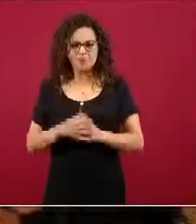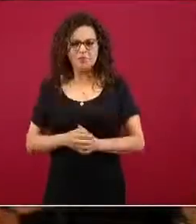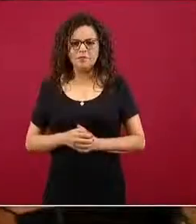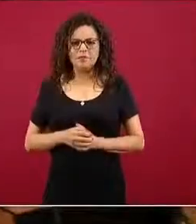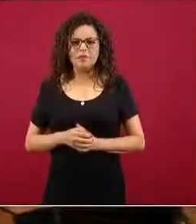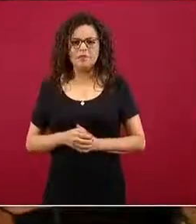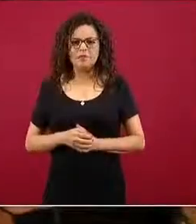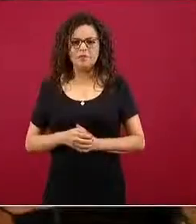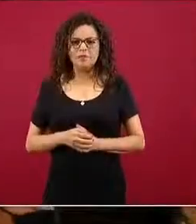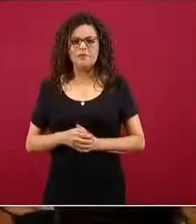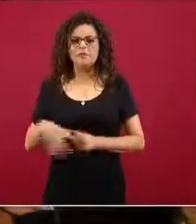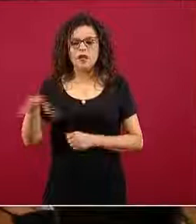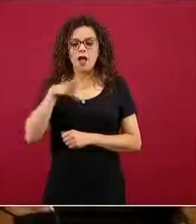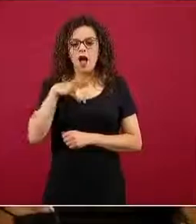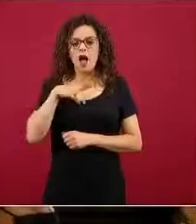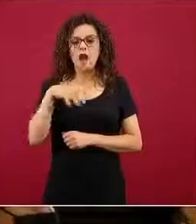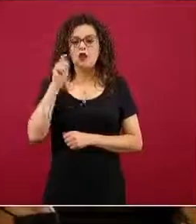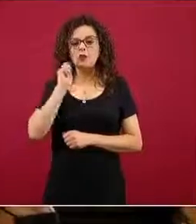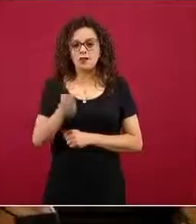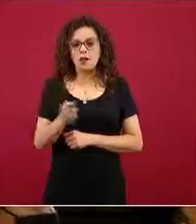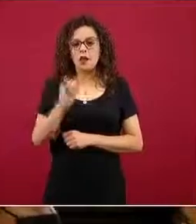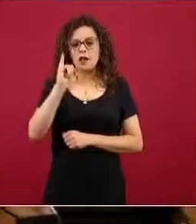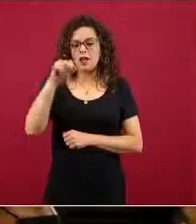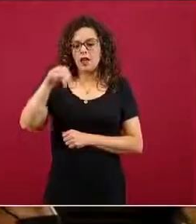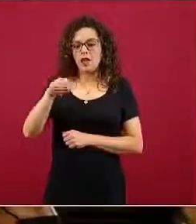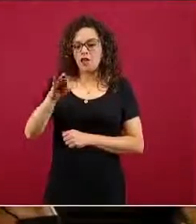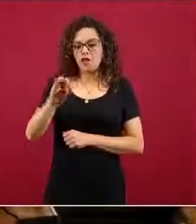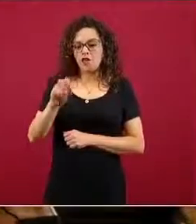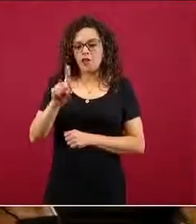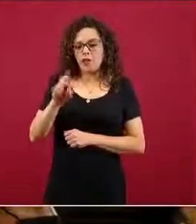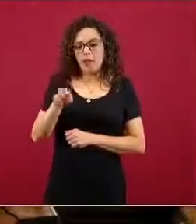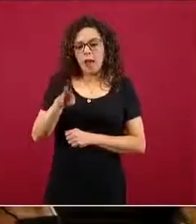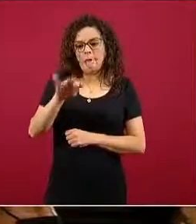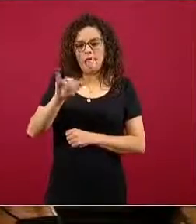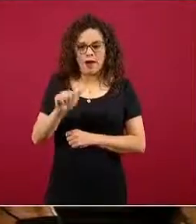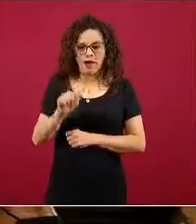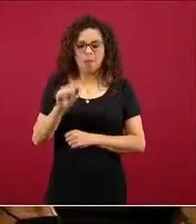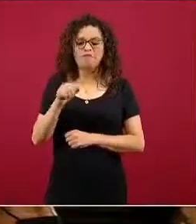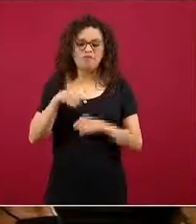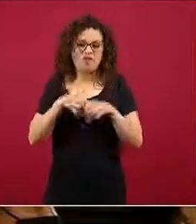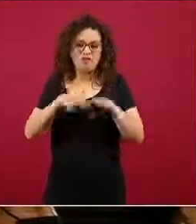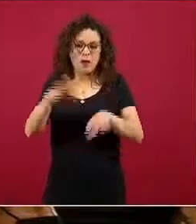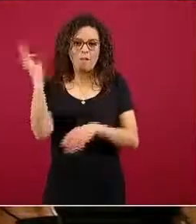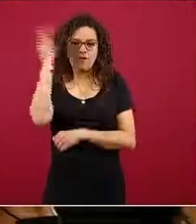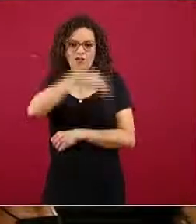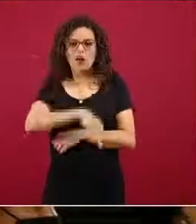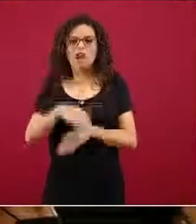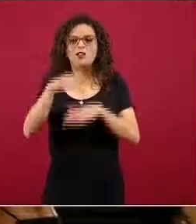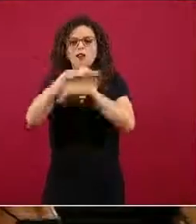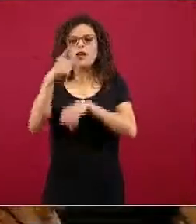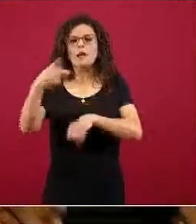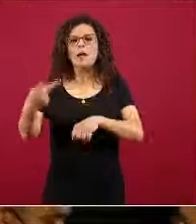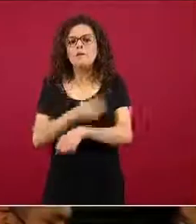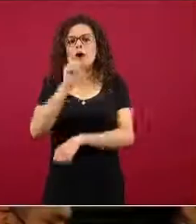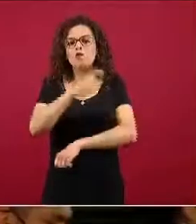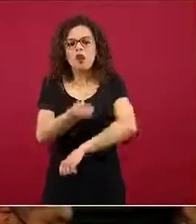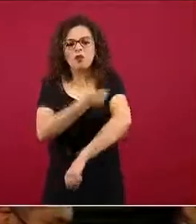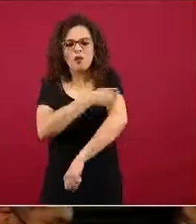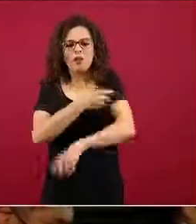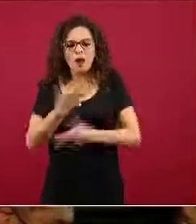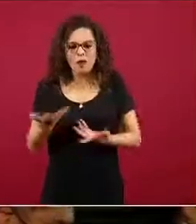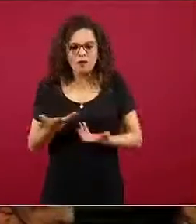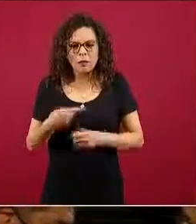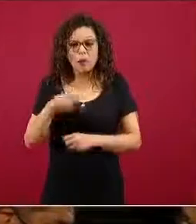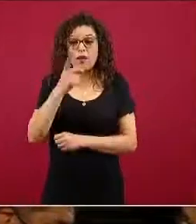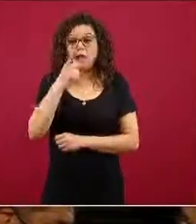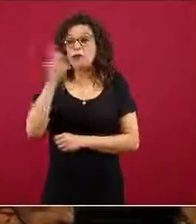que hay infodemia respecto al efecto que pueda causar la vacuna, sobre todo en poblaciones sensibles, e incluso pues ya se maneja esto de que quienes